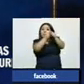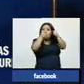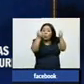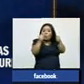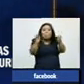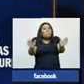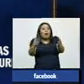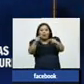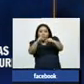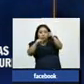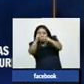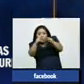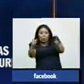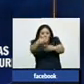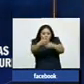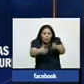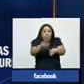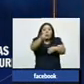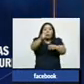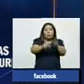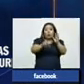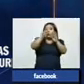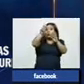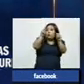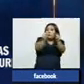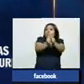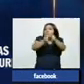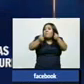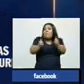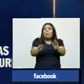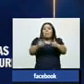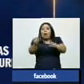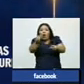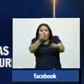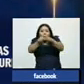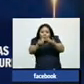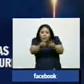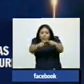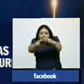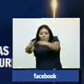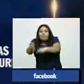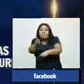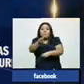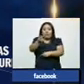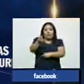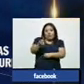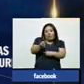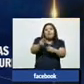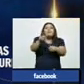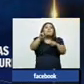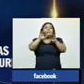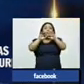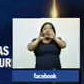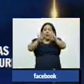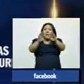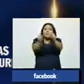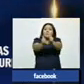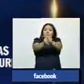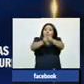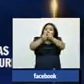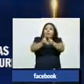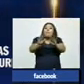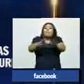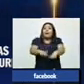infraestructura policial, 11 millones destinados para alimentación de policías y 10 para el pago de 7